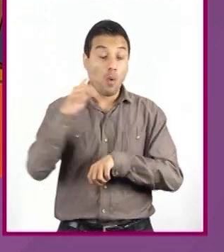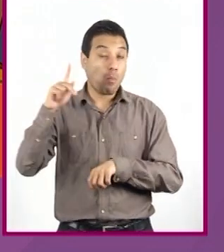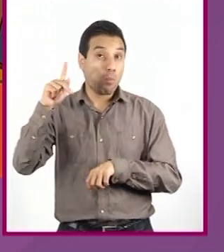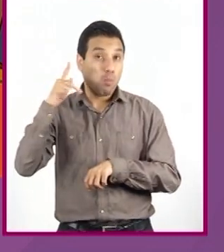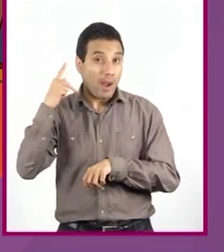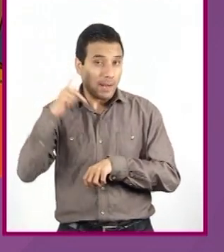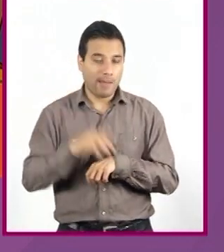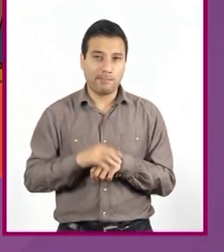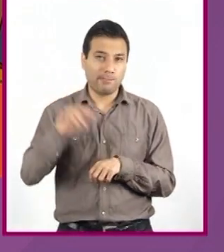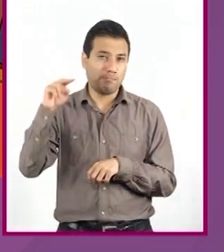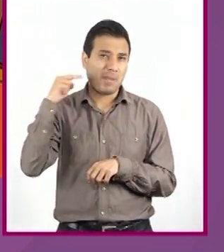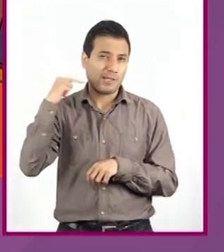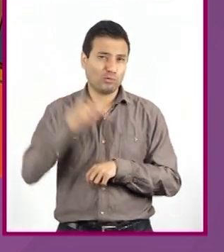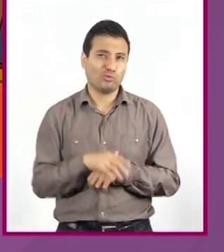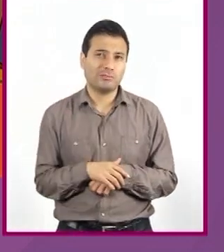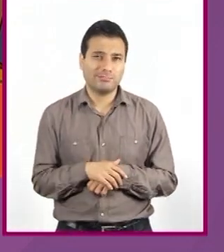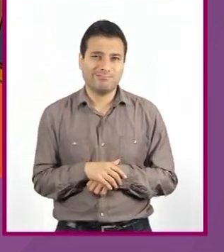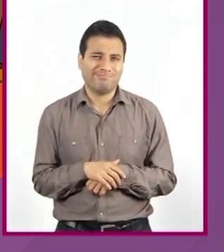su historia es